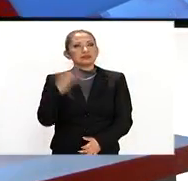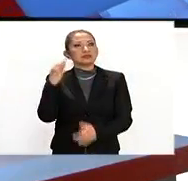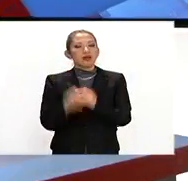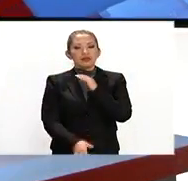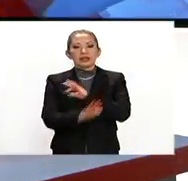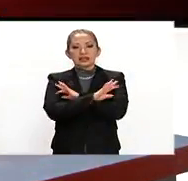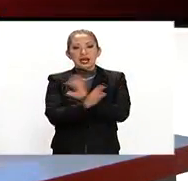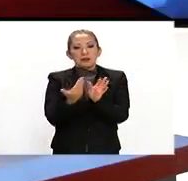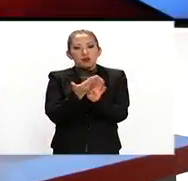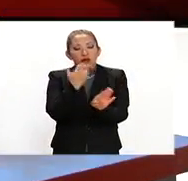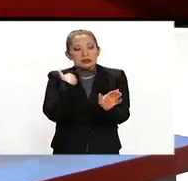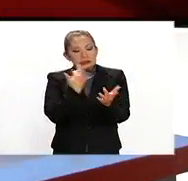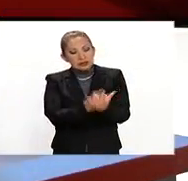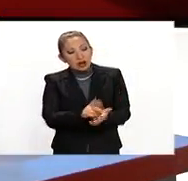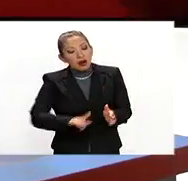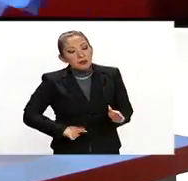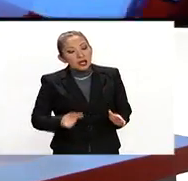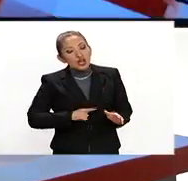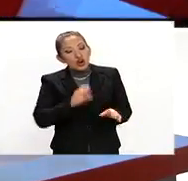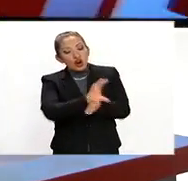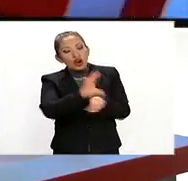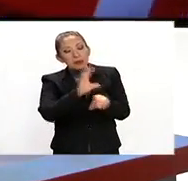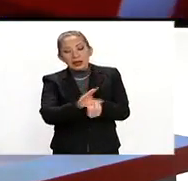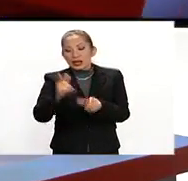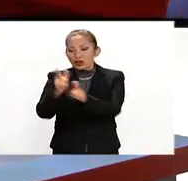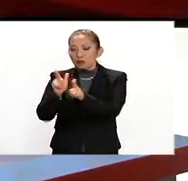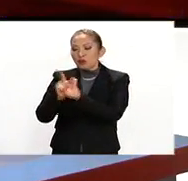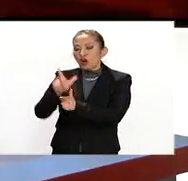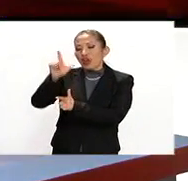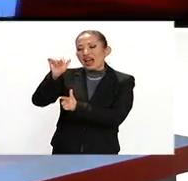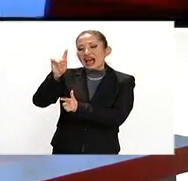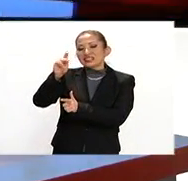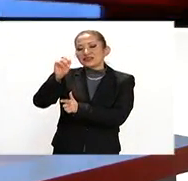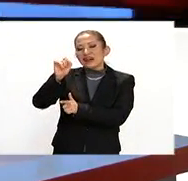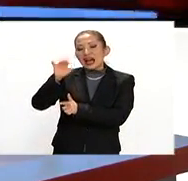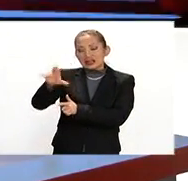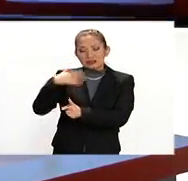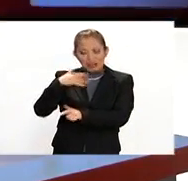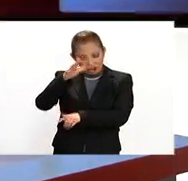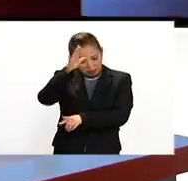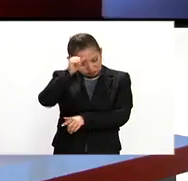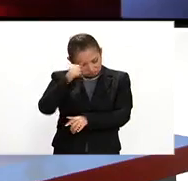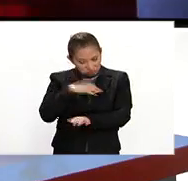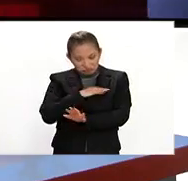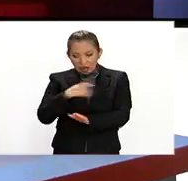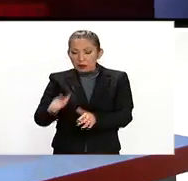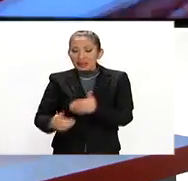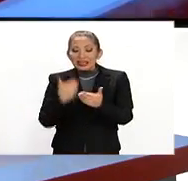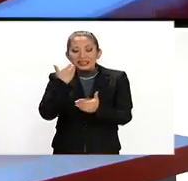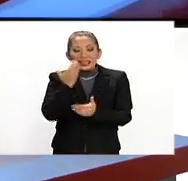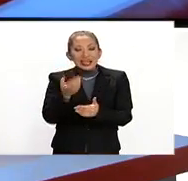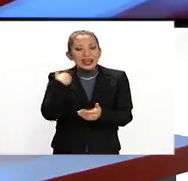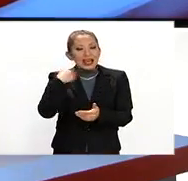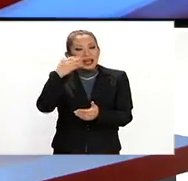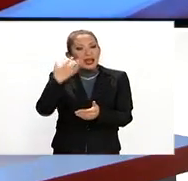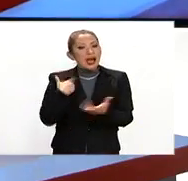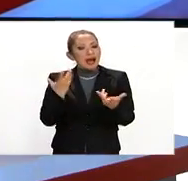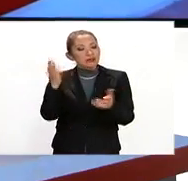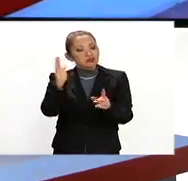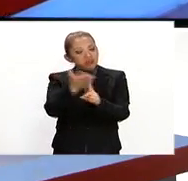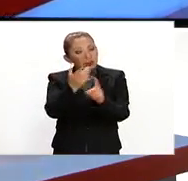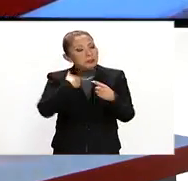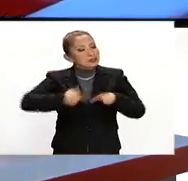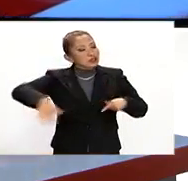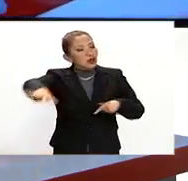Finalmente, y de manera muy esperada, el gobierno de Colombia y la guerrilla de las FARC demostraron que están comprometidos con alcanzar un acuerdo que convenza